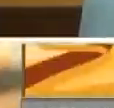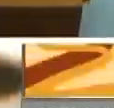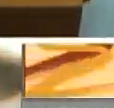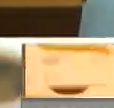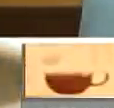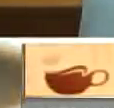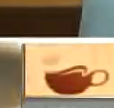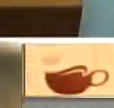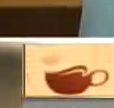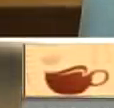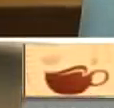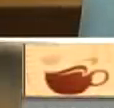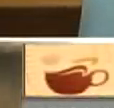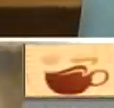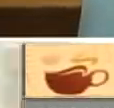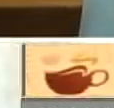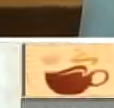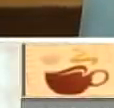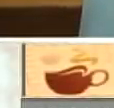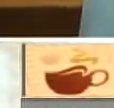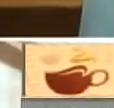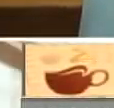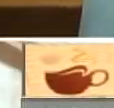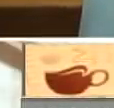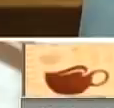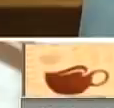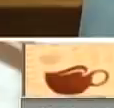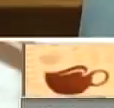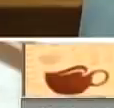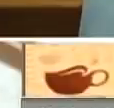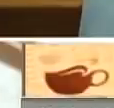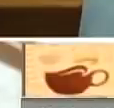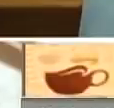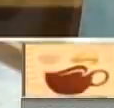Cuéntenos. Buenos días tengan todos ustedes,